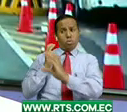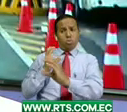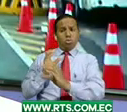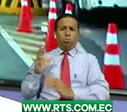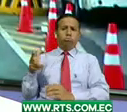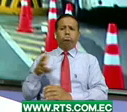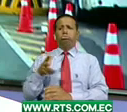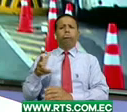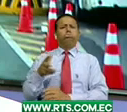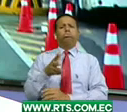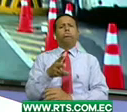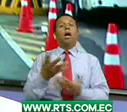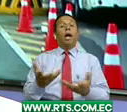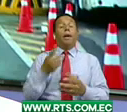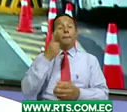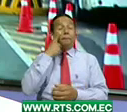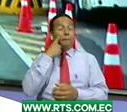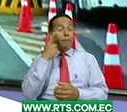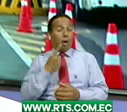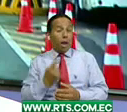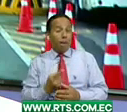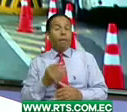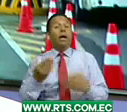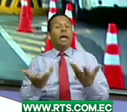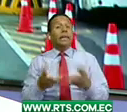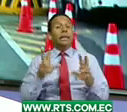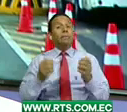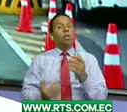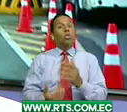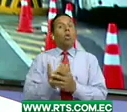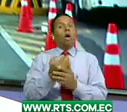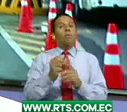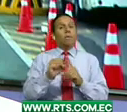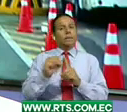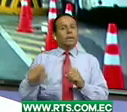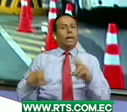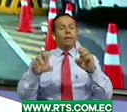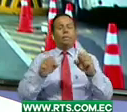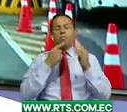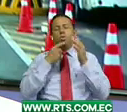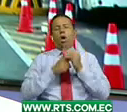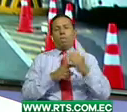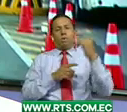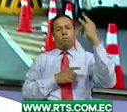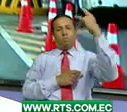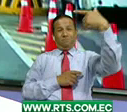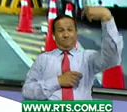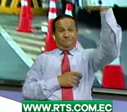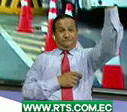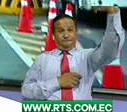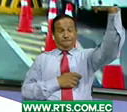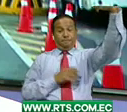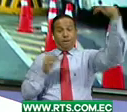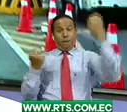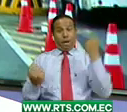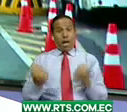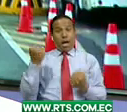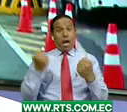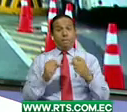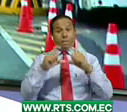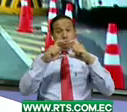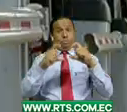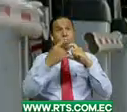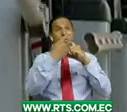modo de prueba el telepeaje, un sistema que busca agilizar el paso vehicular, sobre todo en momentos de más